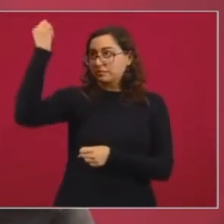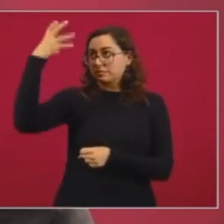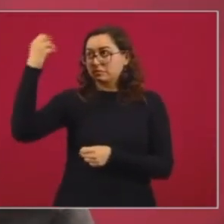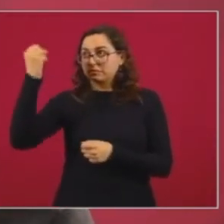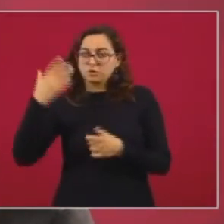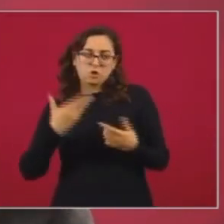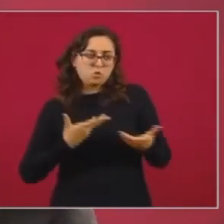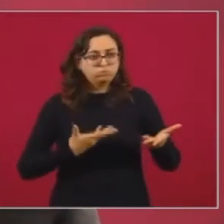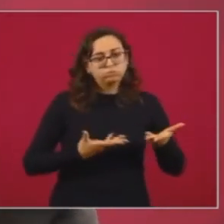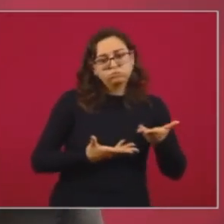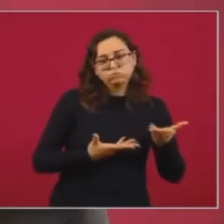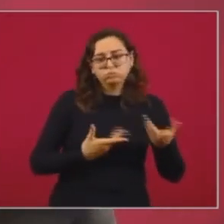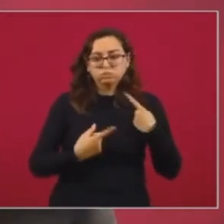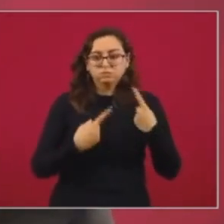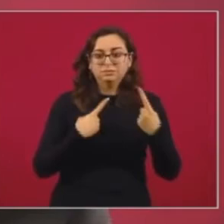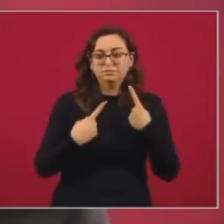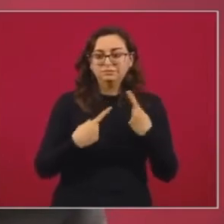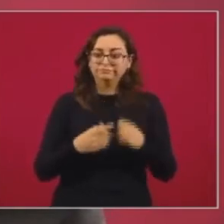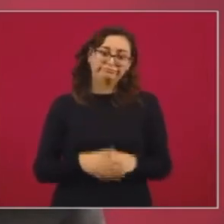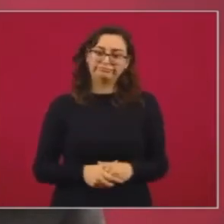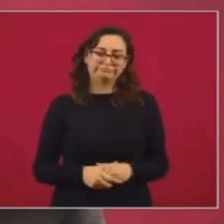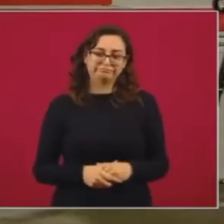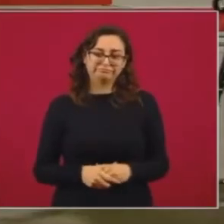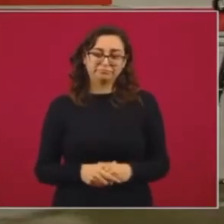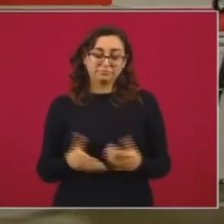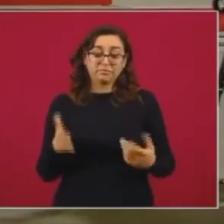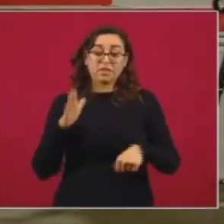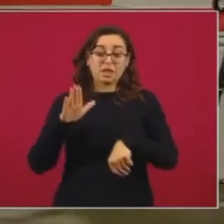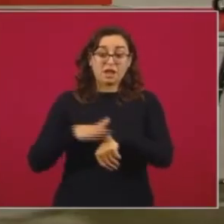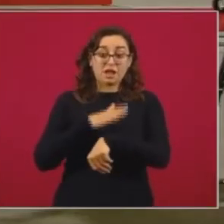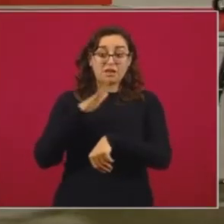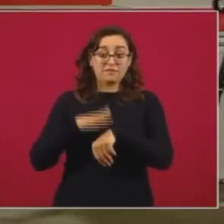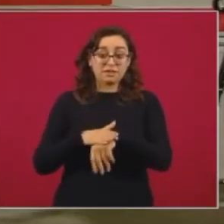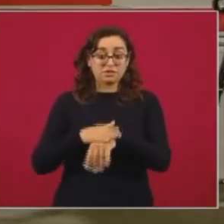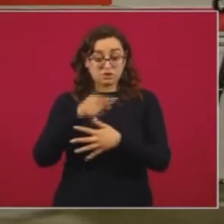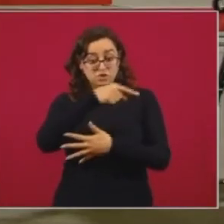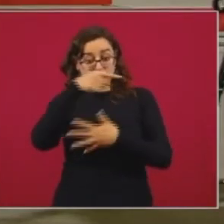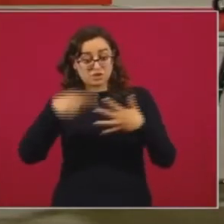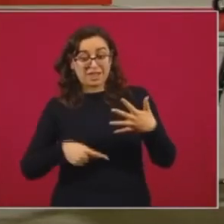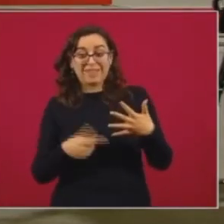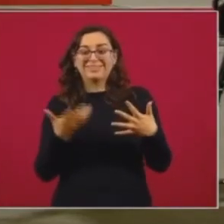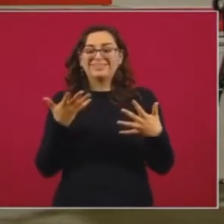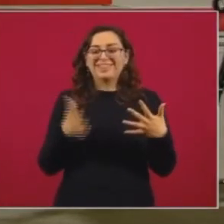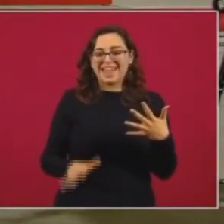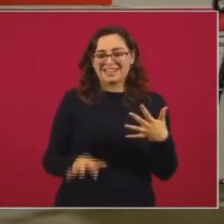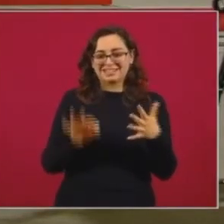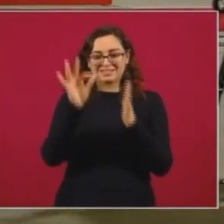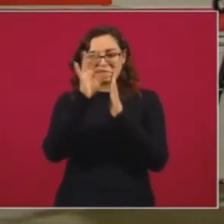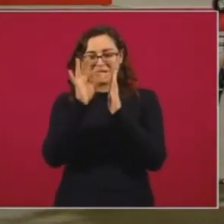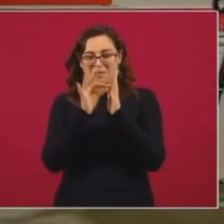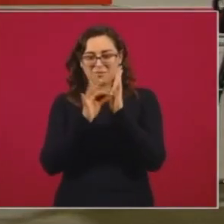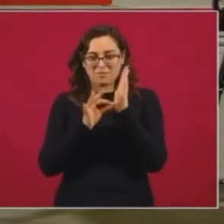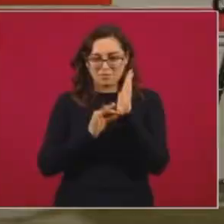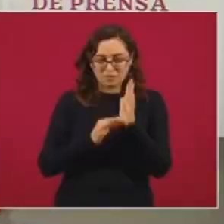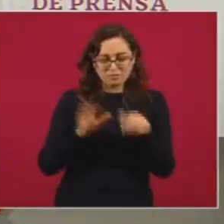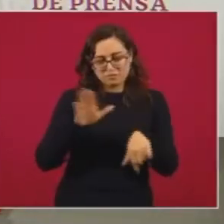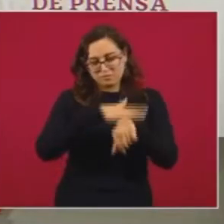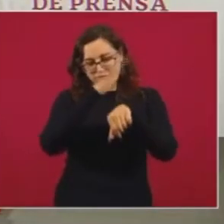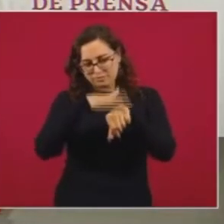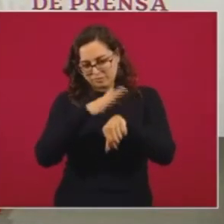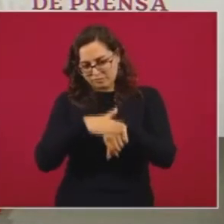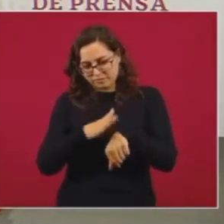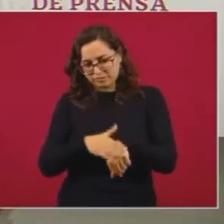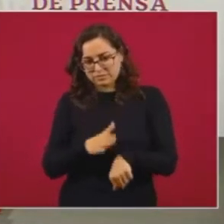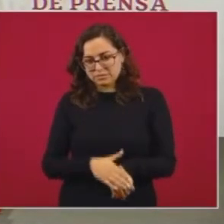técnico que mide un riesgo. Y hay 10 indicadores que se conocen, son públicos. El documento técnico del semáforo está en